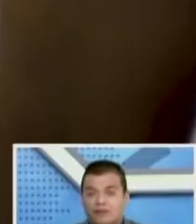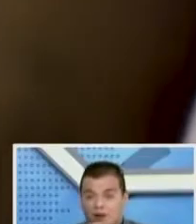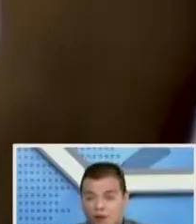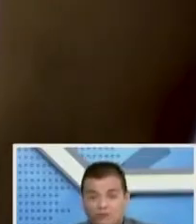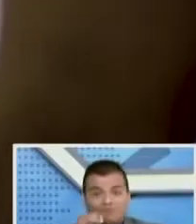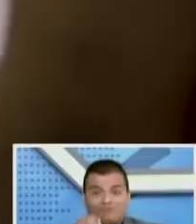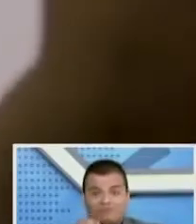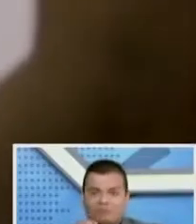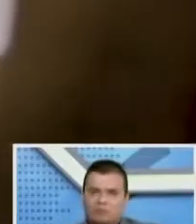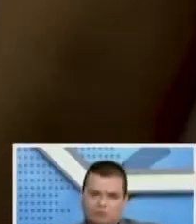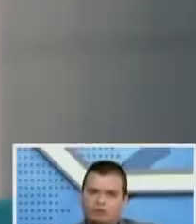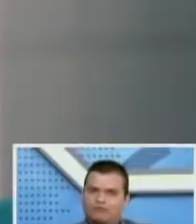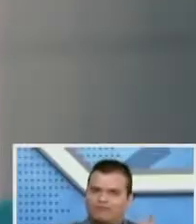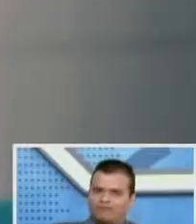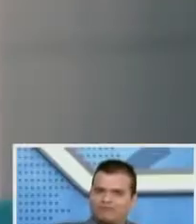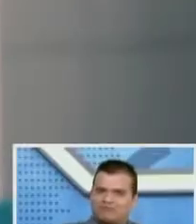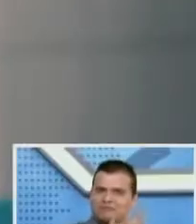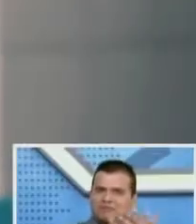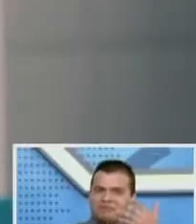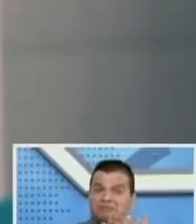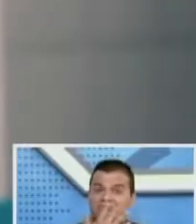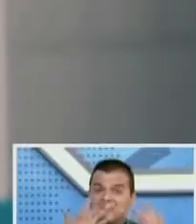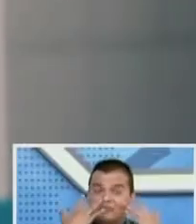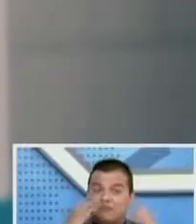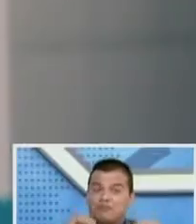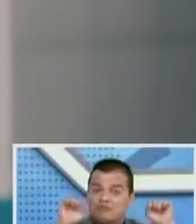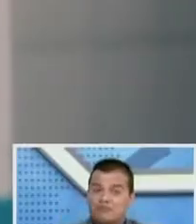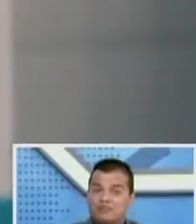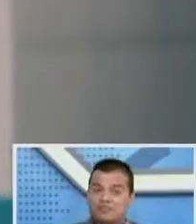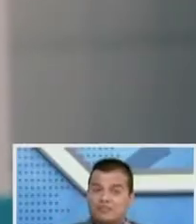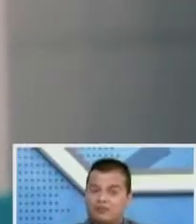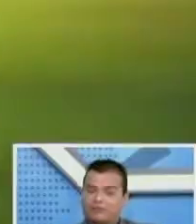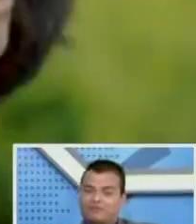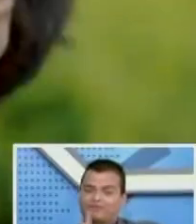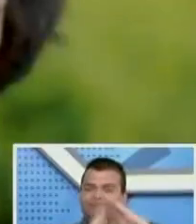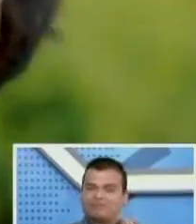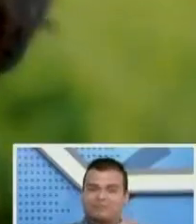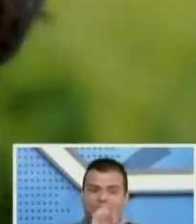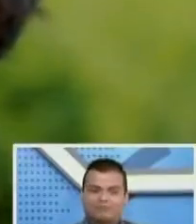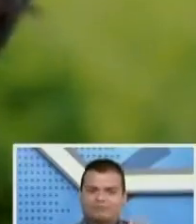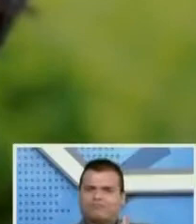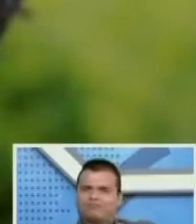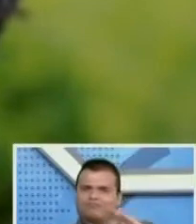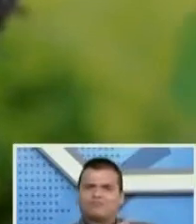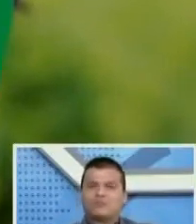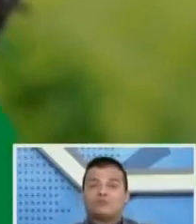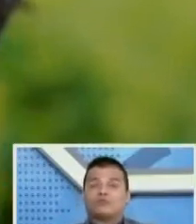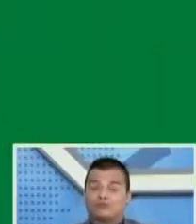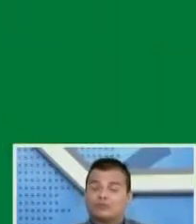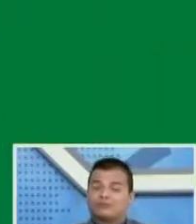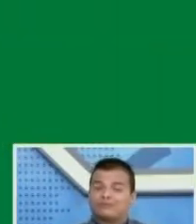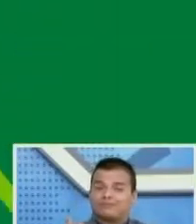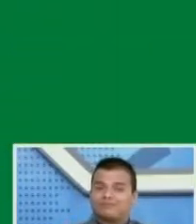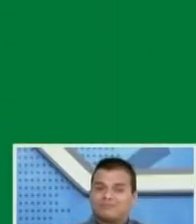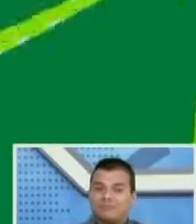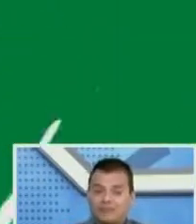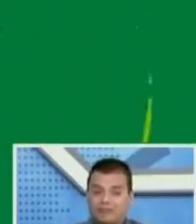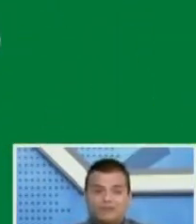Agua que no es de beber, úsala para proteger. Contra el coronavirus, guardianes somos